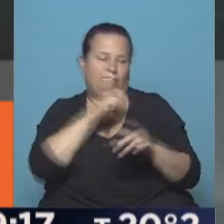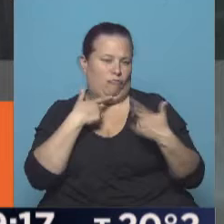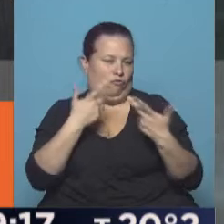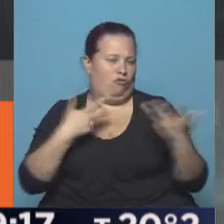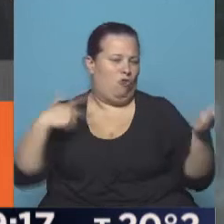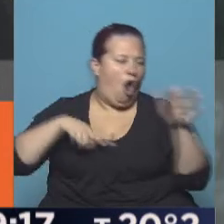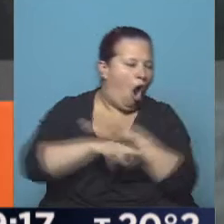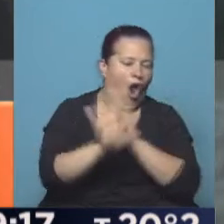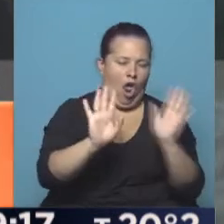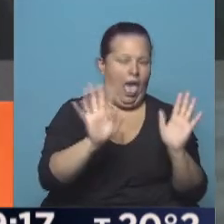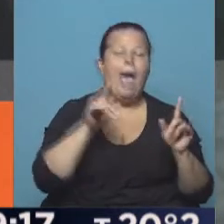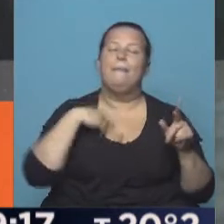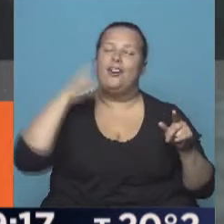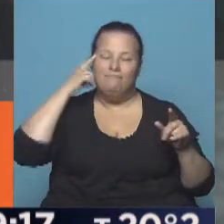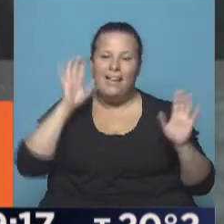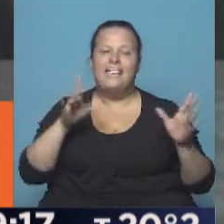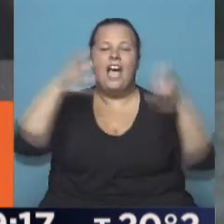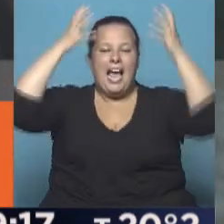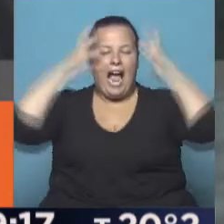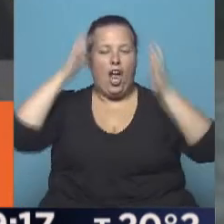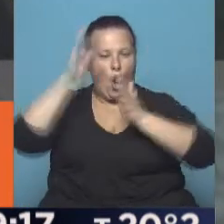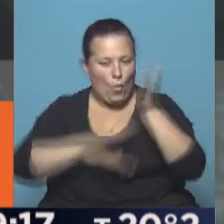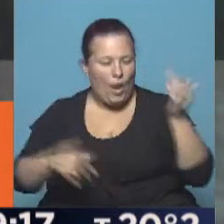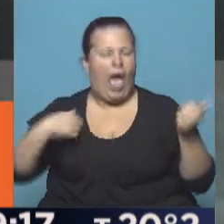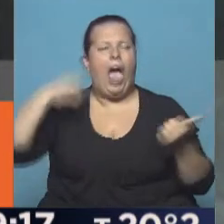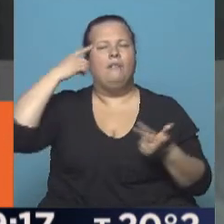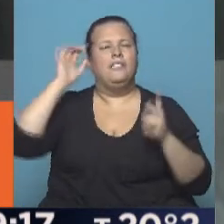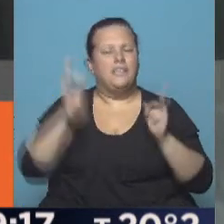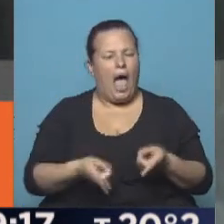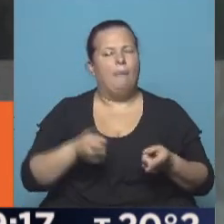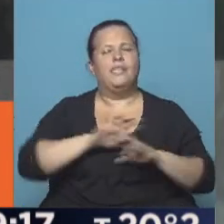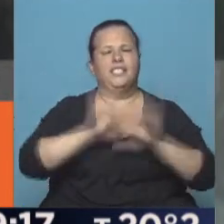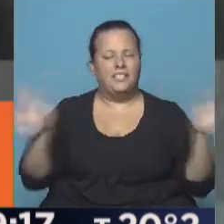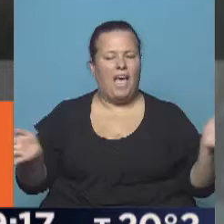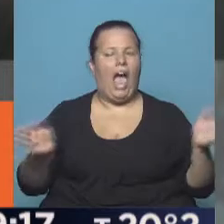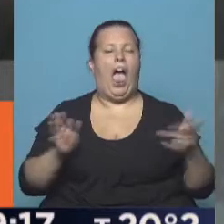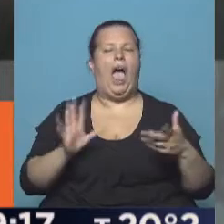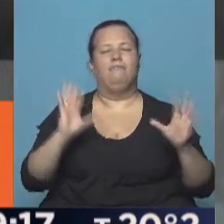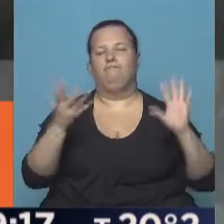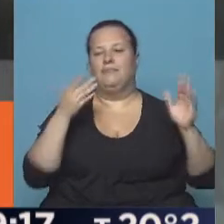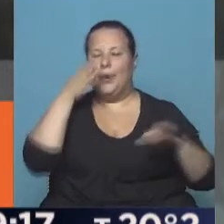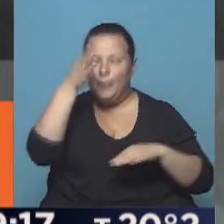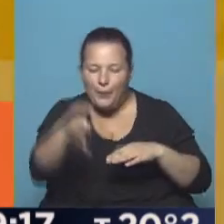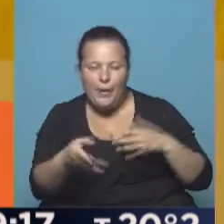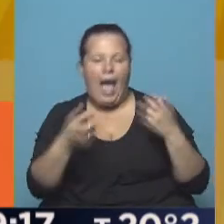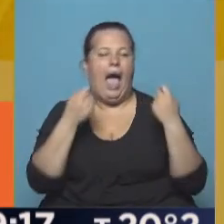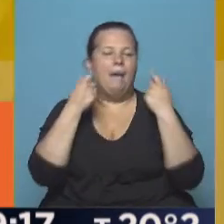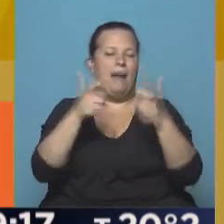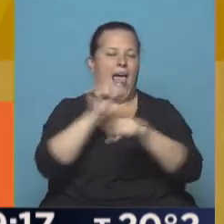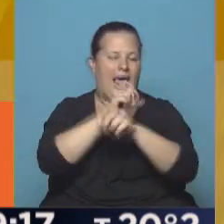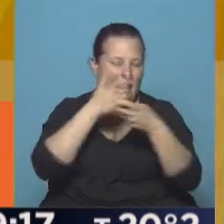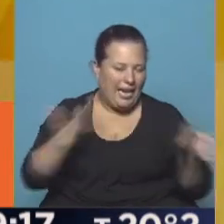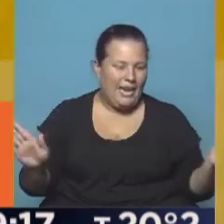no quiero abundar en eso pero entiendo que los cascos blancos entiendo que ha habido ya aproximaciones para obtener la liberación